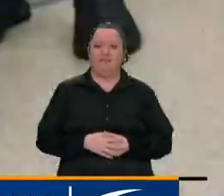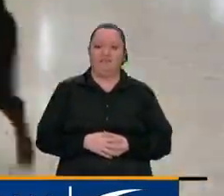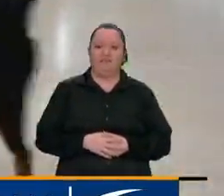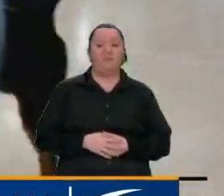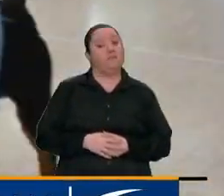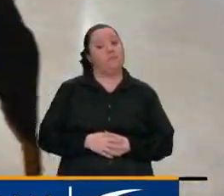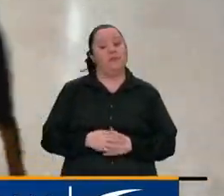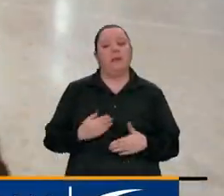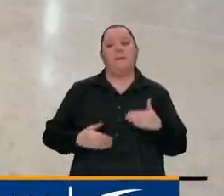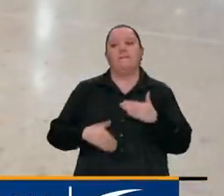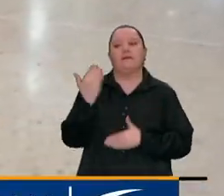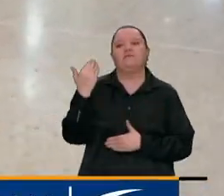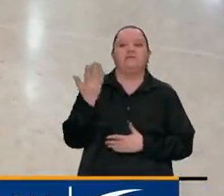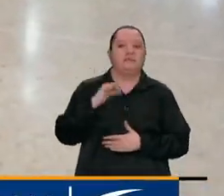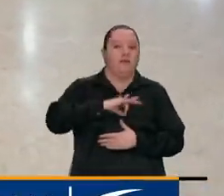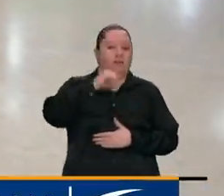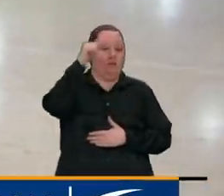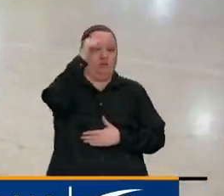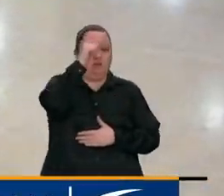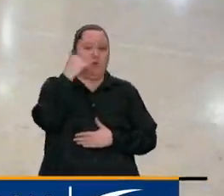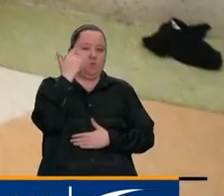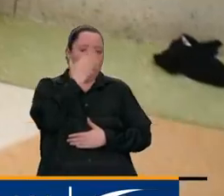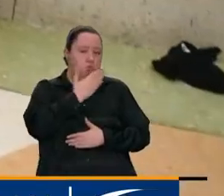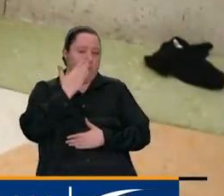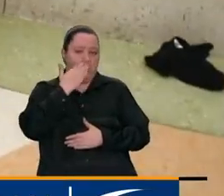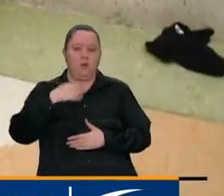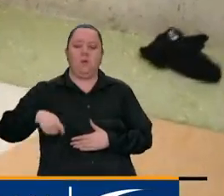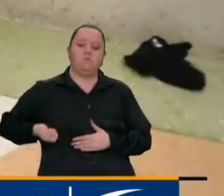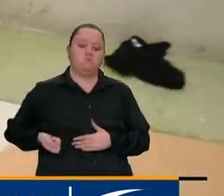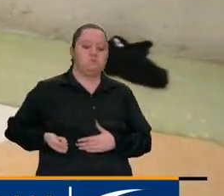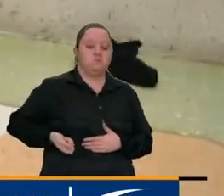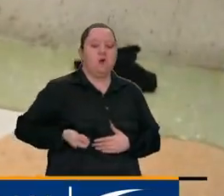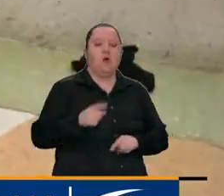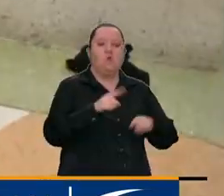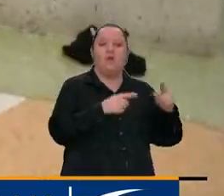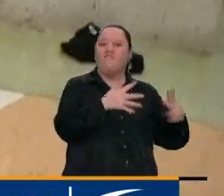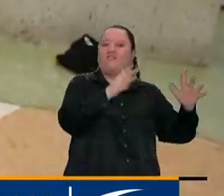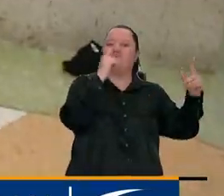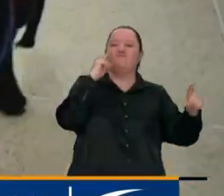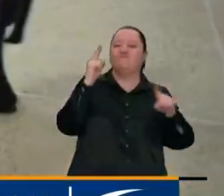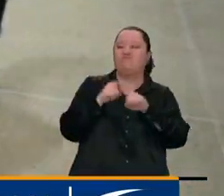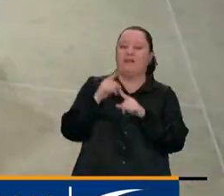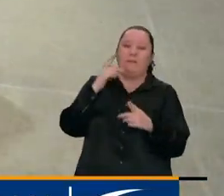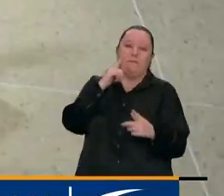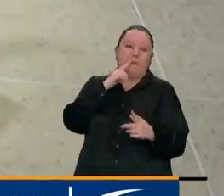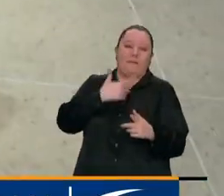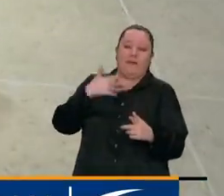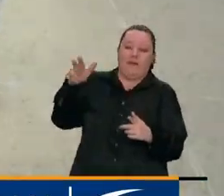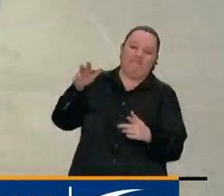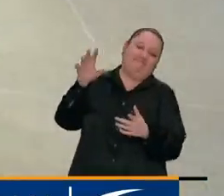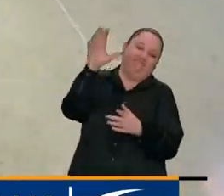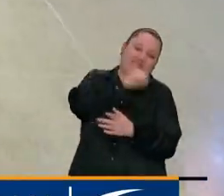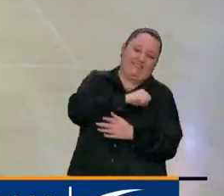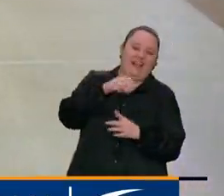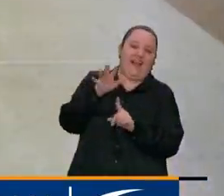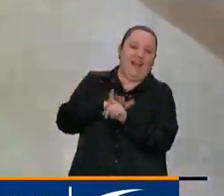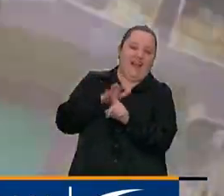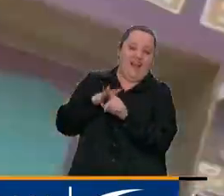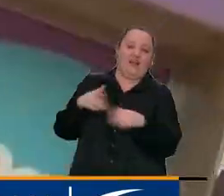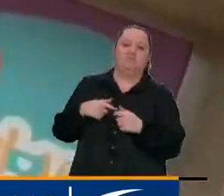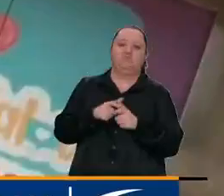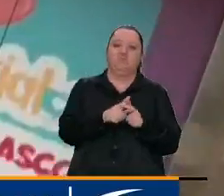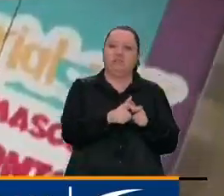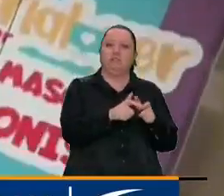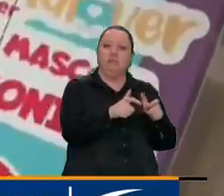Todo empezó con pruebas los fines de semana con mascotas, una y otra feria con ofertas para pet parents y fue creciendo y creciendo hasta que se volvió